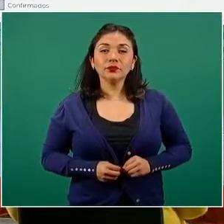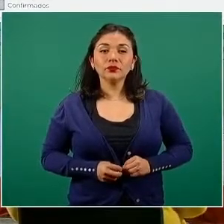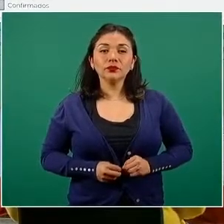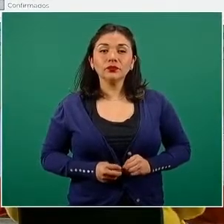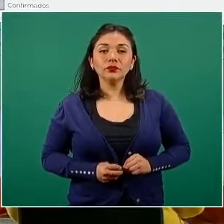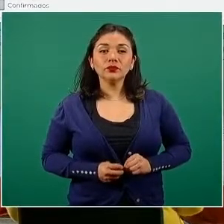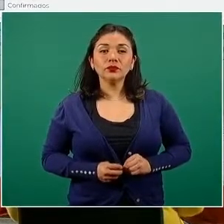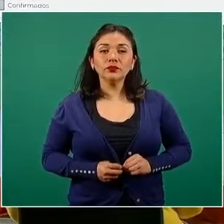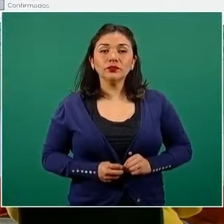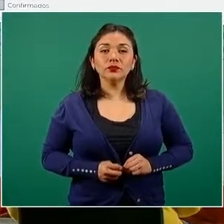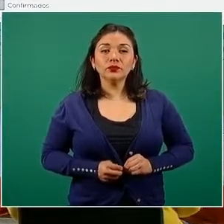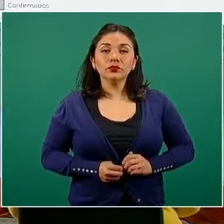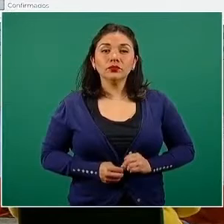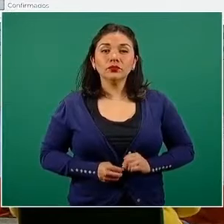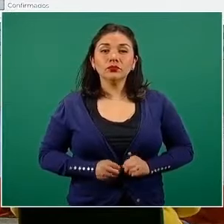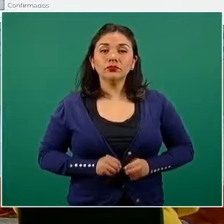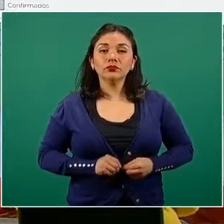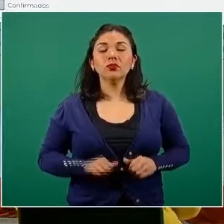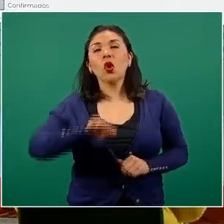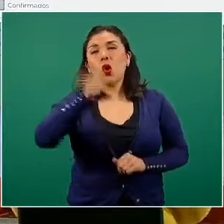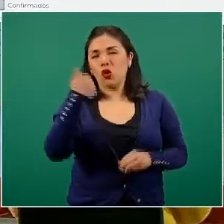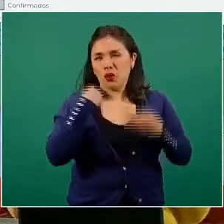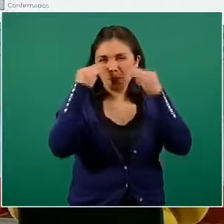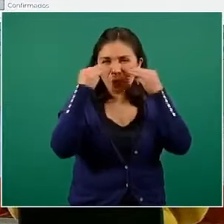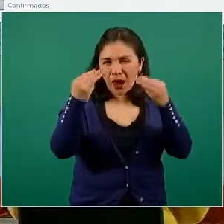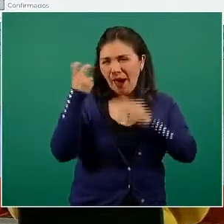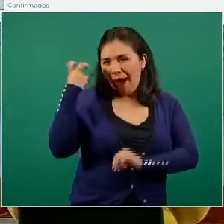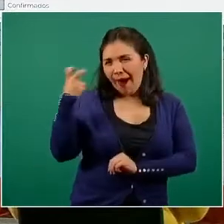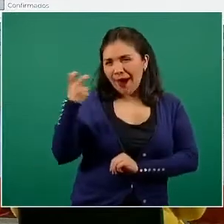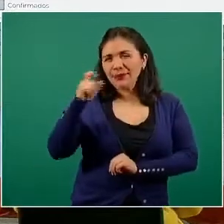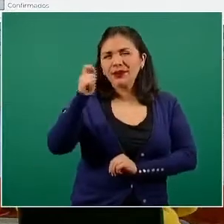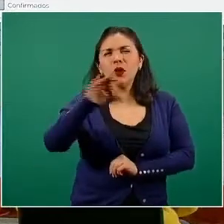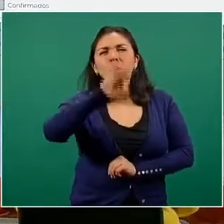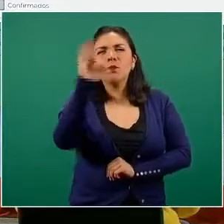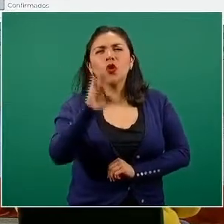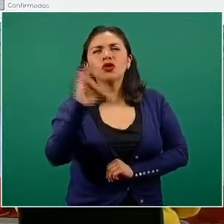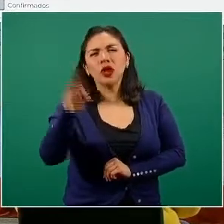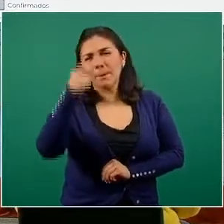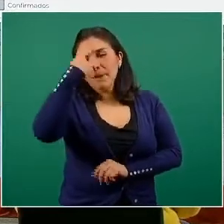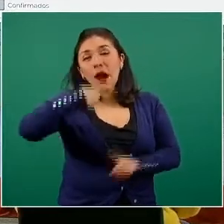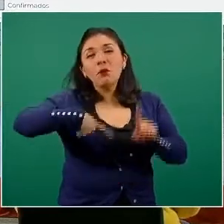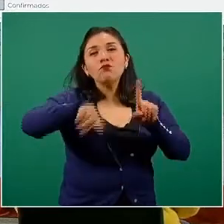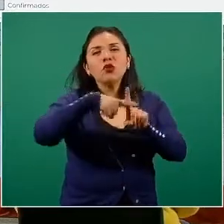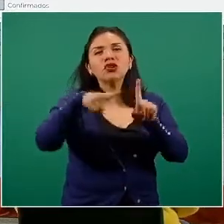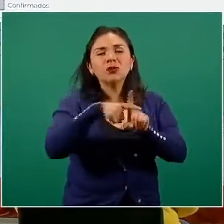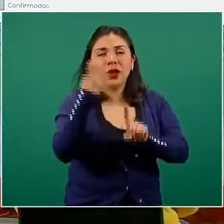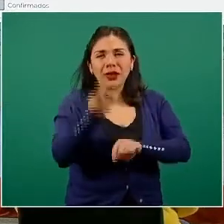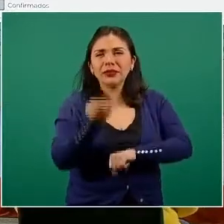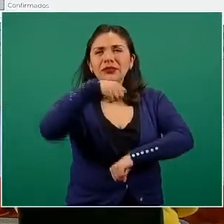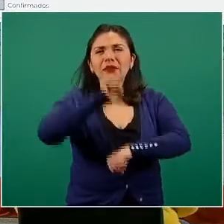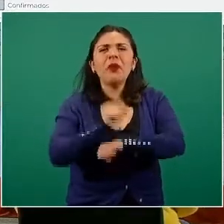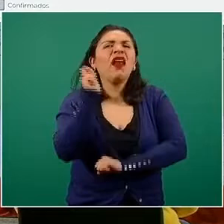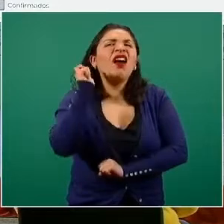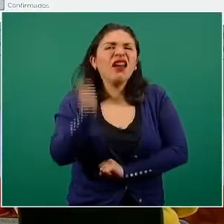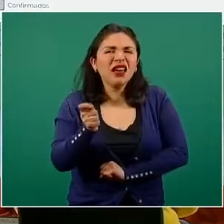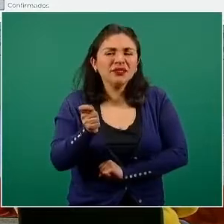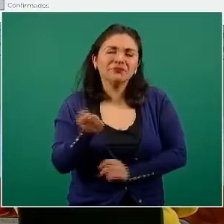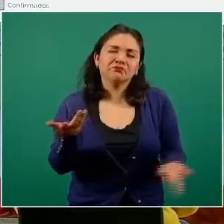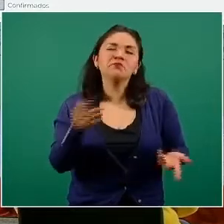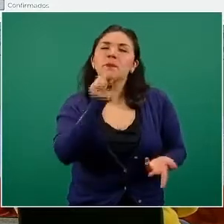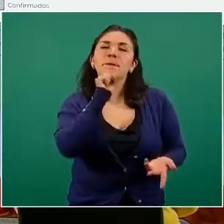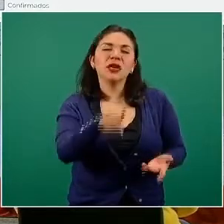La otra gráfica que también estamos mostrando de manera diaria es el porcentaje de positividad de la semana.